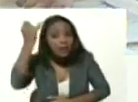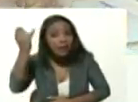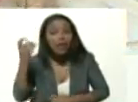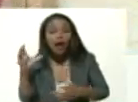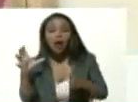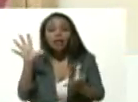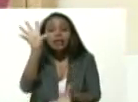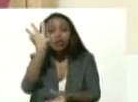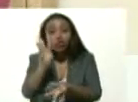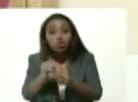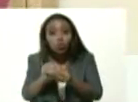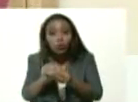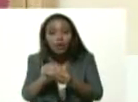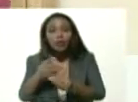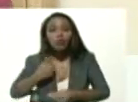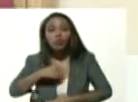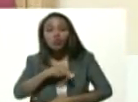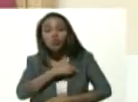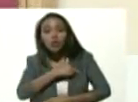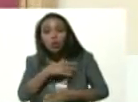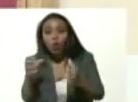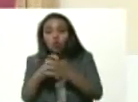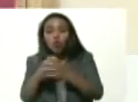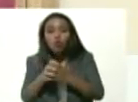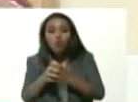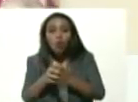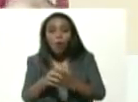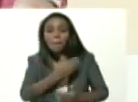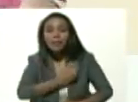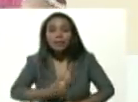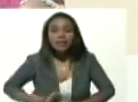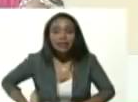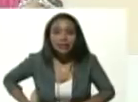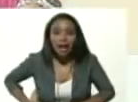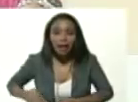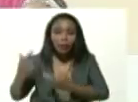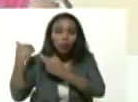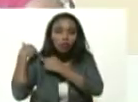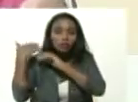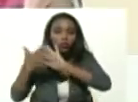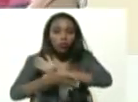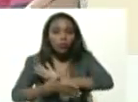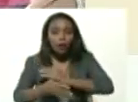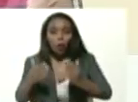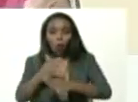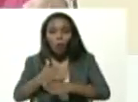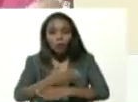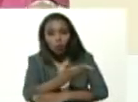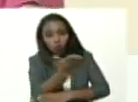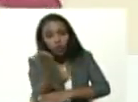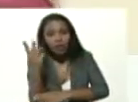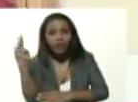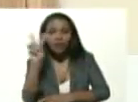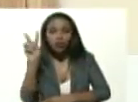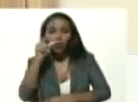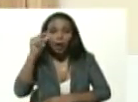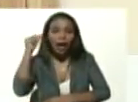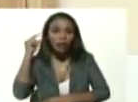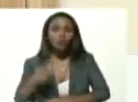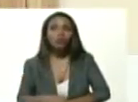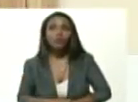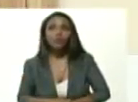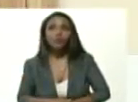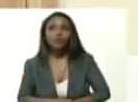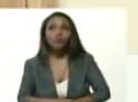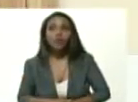conclusión de nuestra comisión presidencial que quiero compartir con los venezolanos y venezolanas. Aquí tengo los